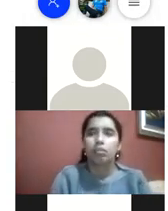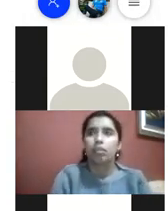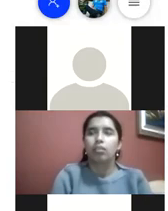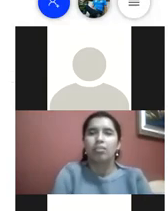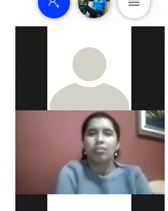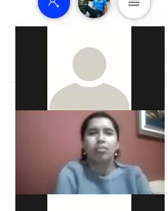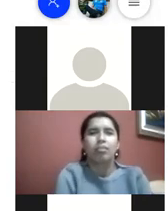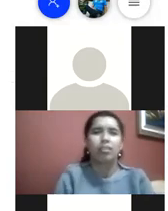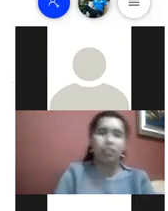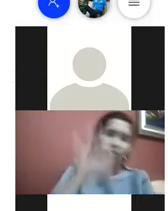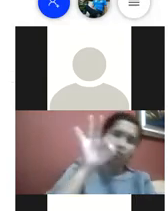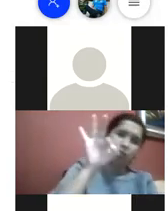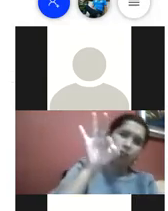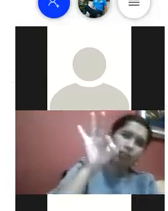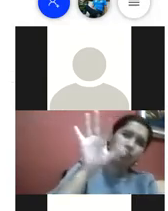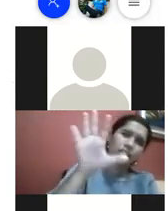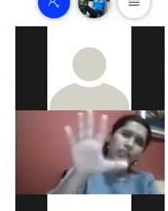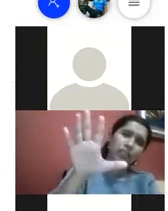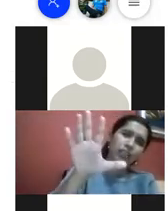es de 95,